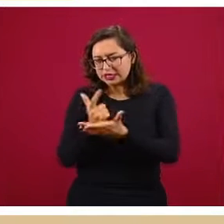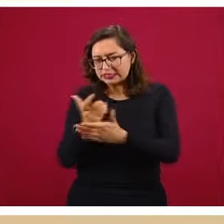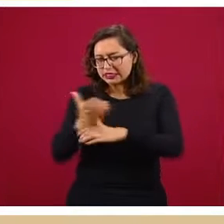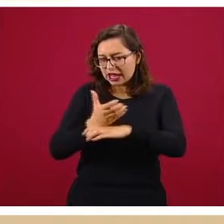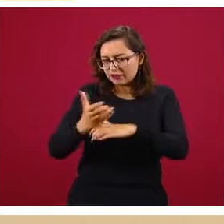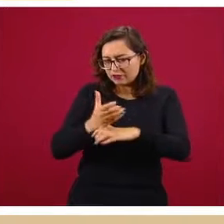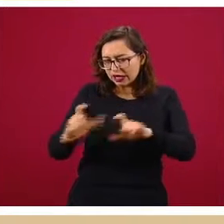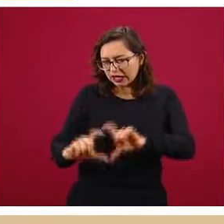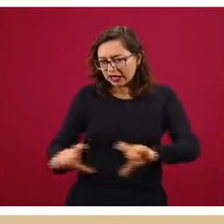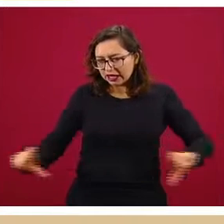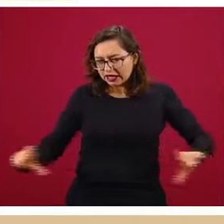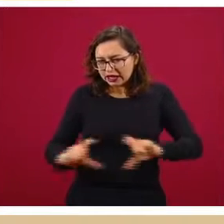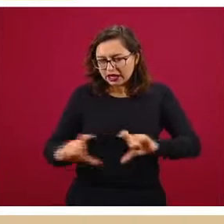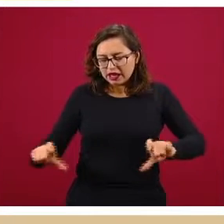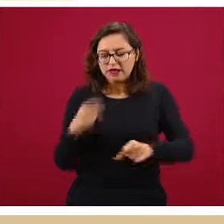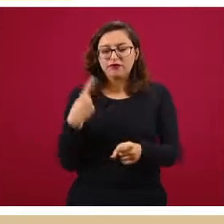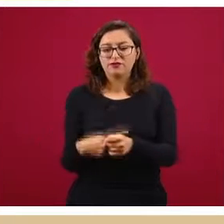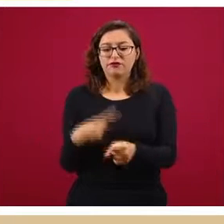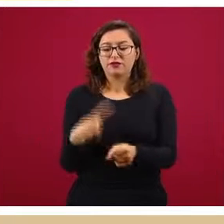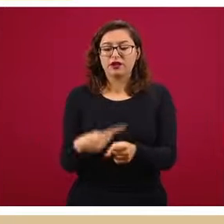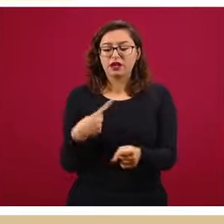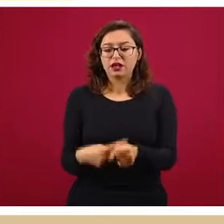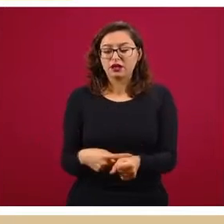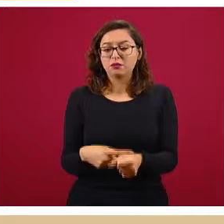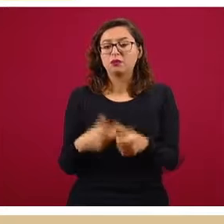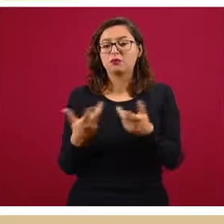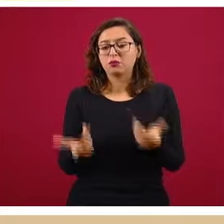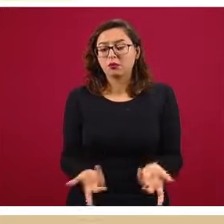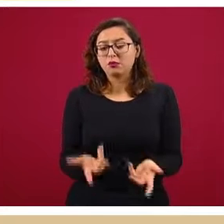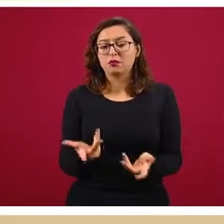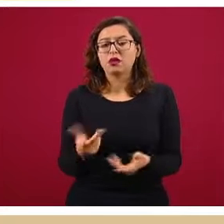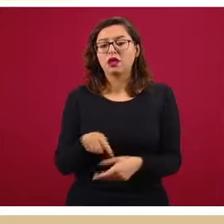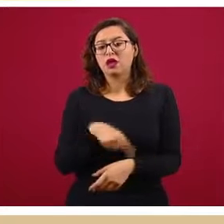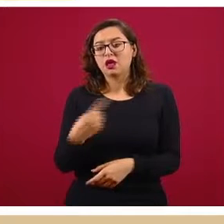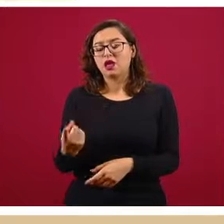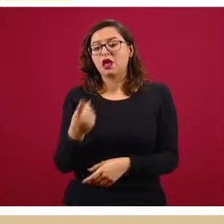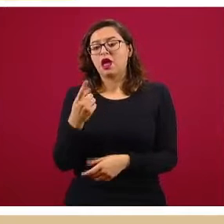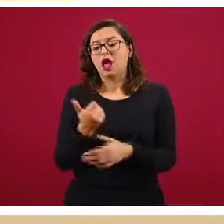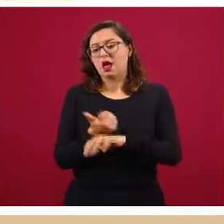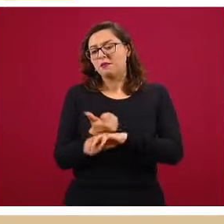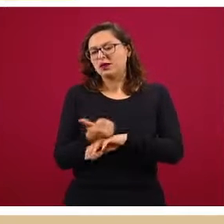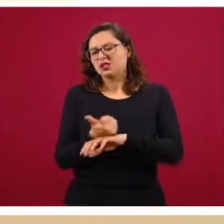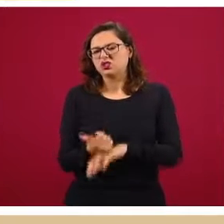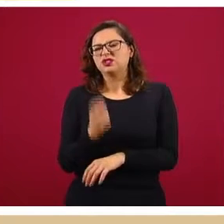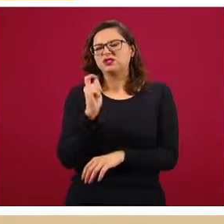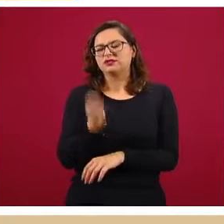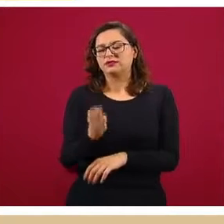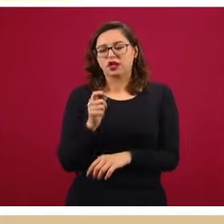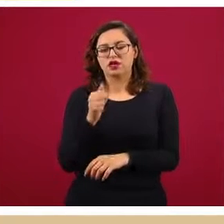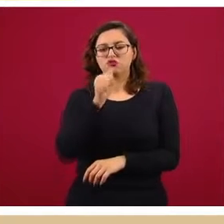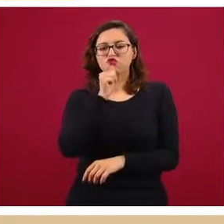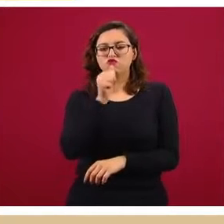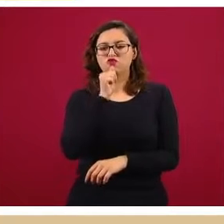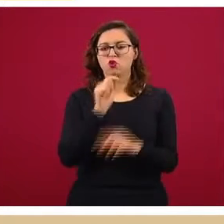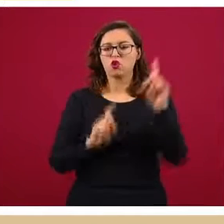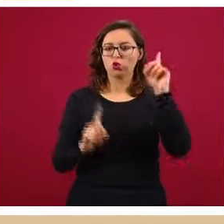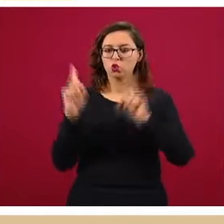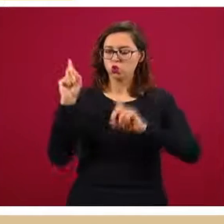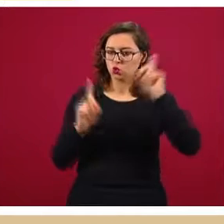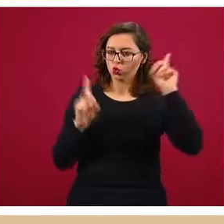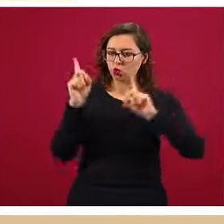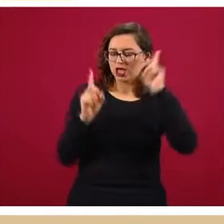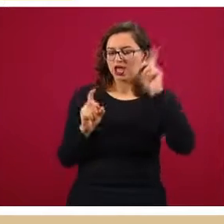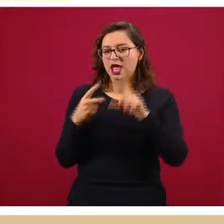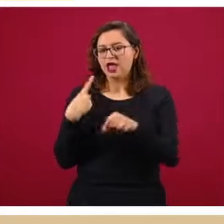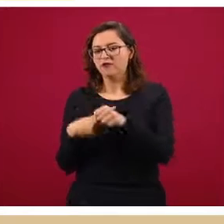ha tomado muestra y estamos esperando los resultados del laboratorio en la zona amarilla intermedia que se ve debajo de las gráficas,